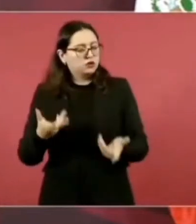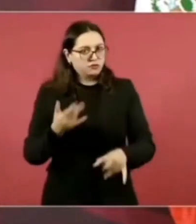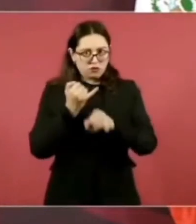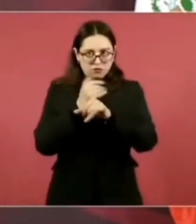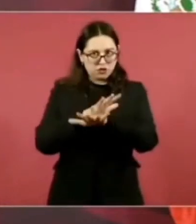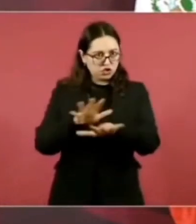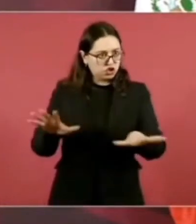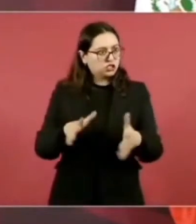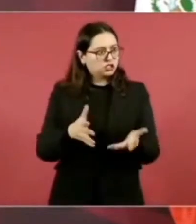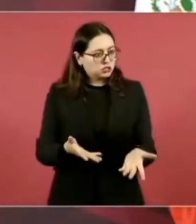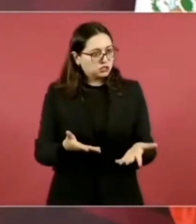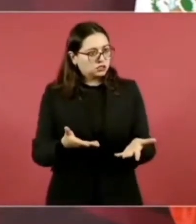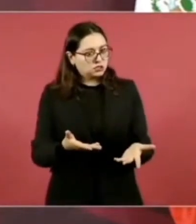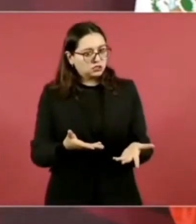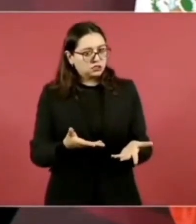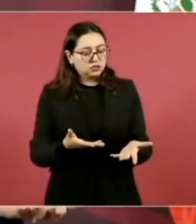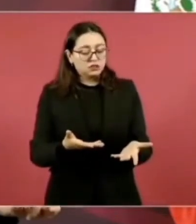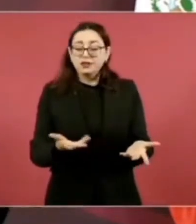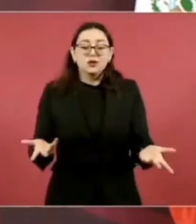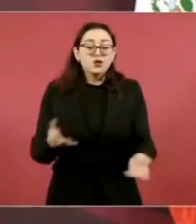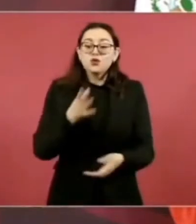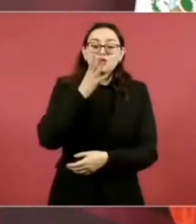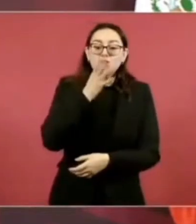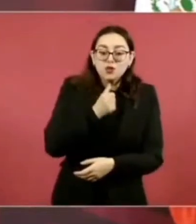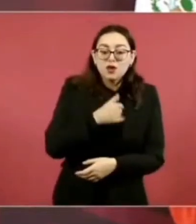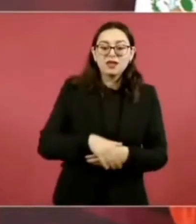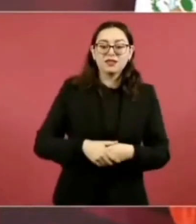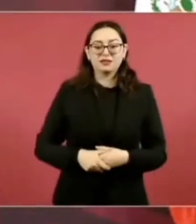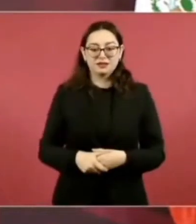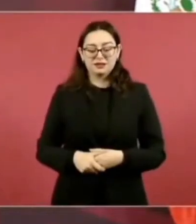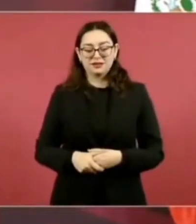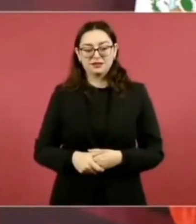informativa, no van a poder,